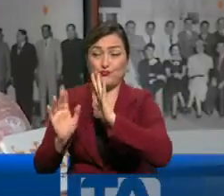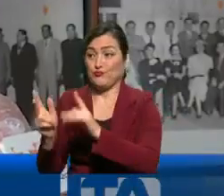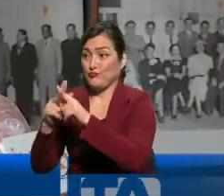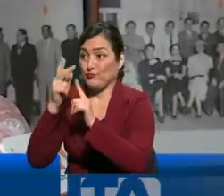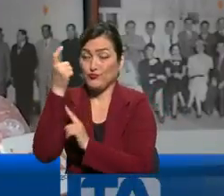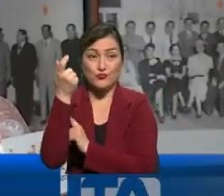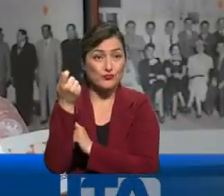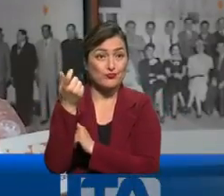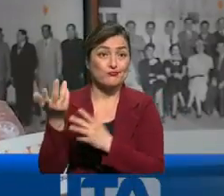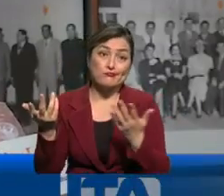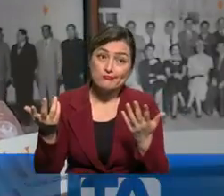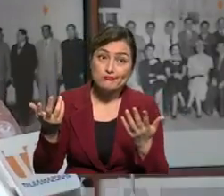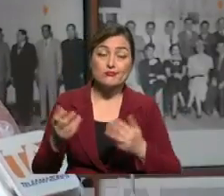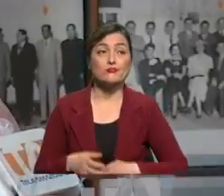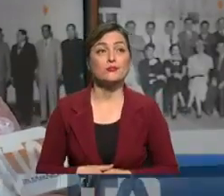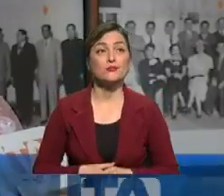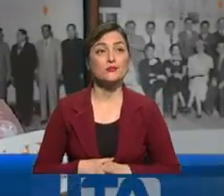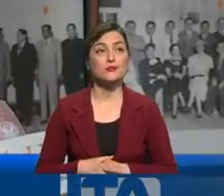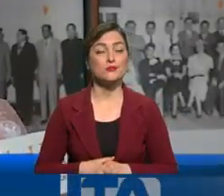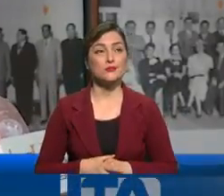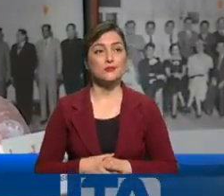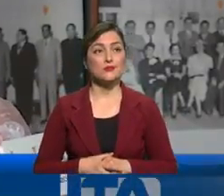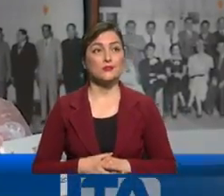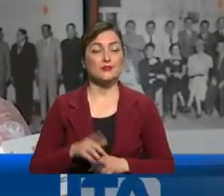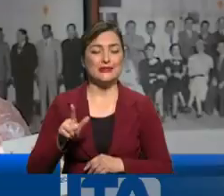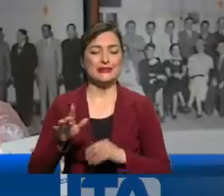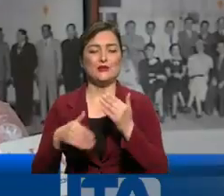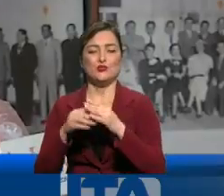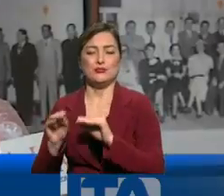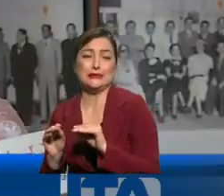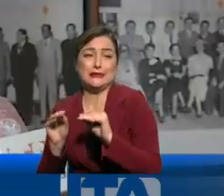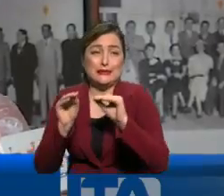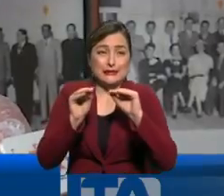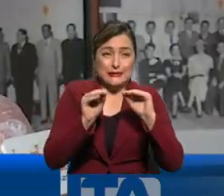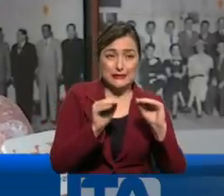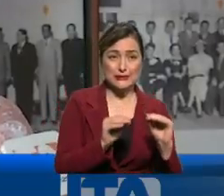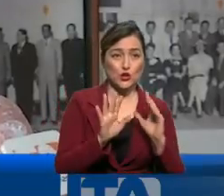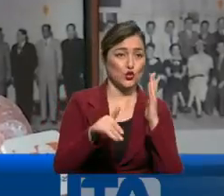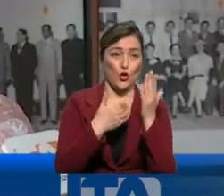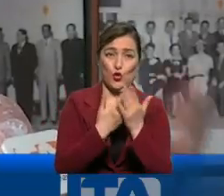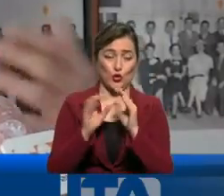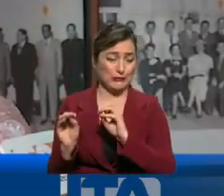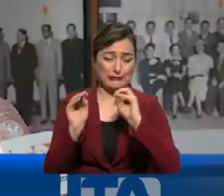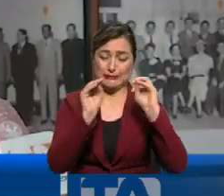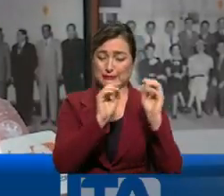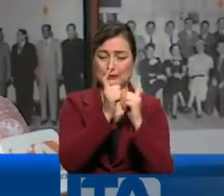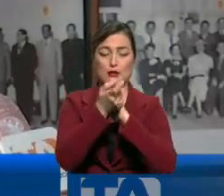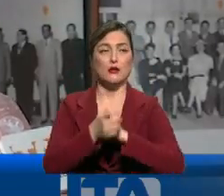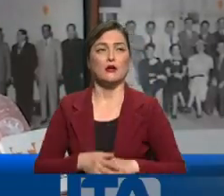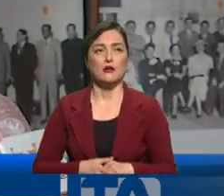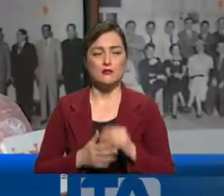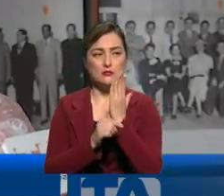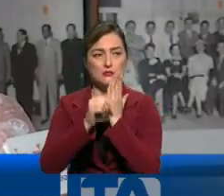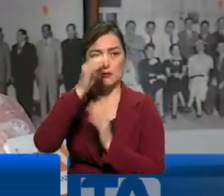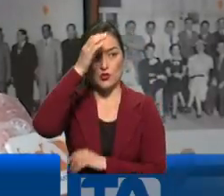financiamientos y eso implica sí necesariamente que salgamos de allí con las reservas de la colección nacional, que en efecto es la que el Ministerio de